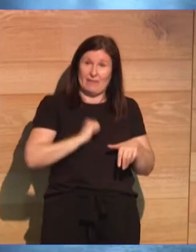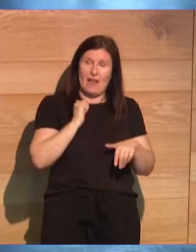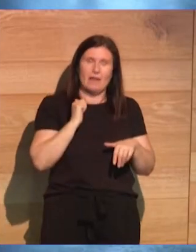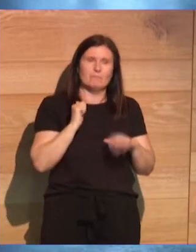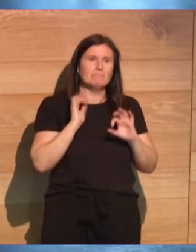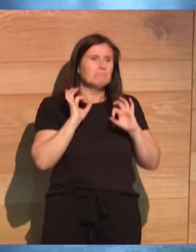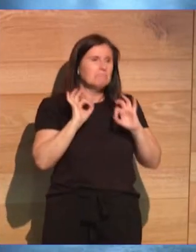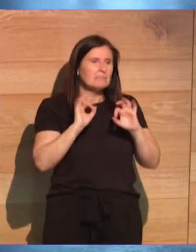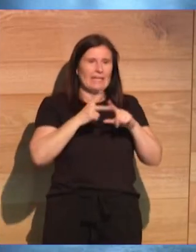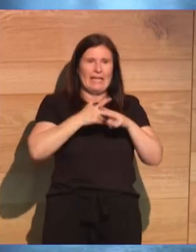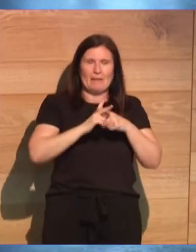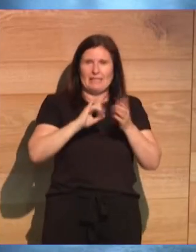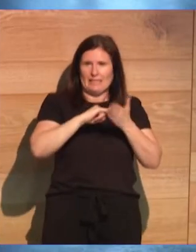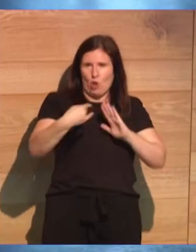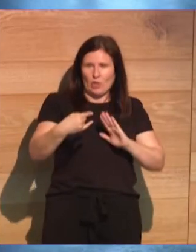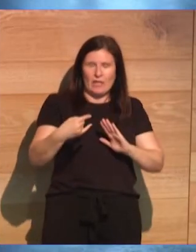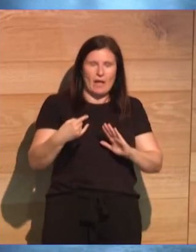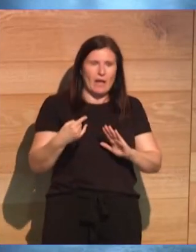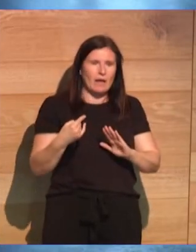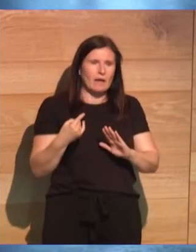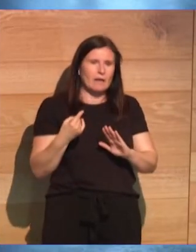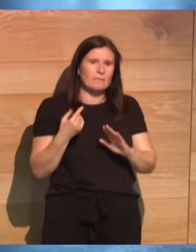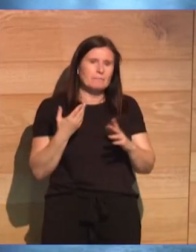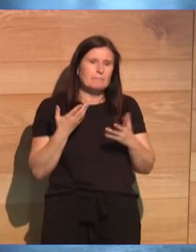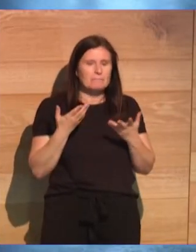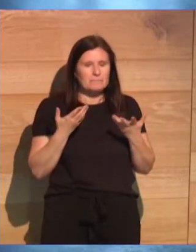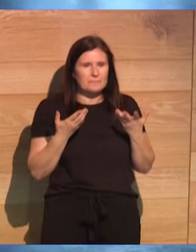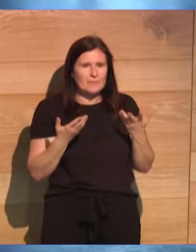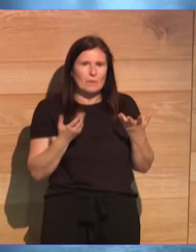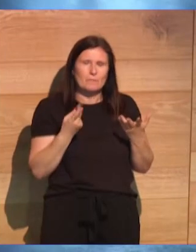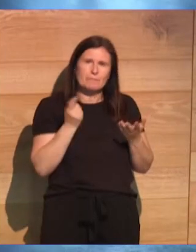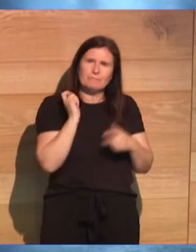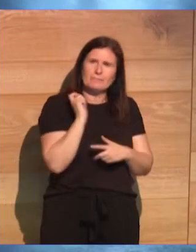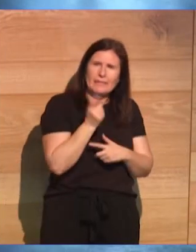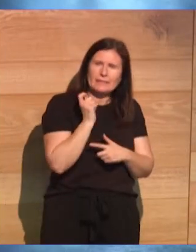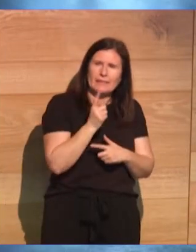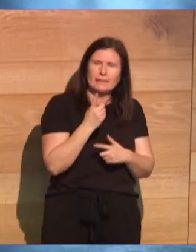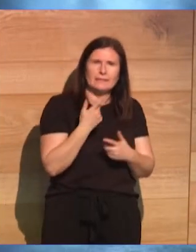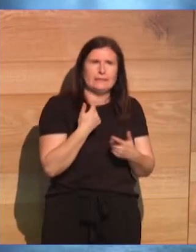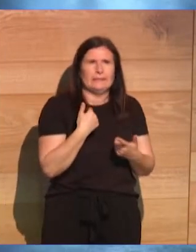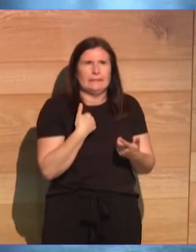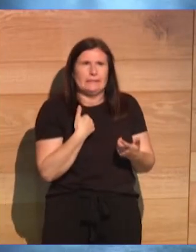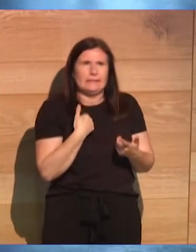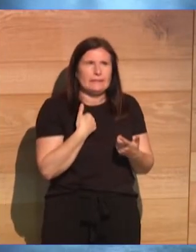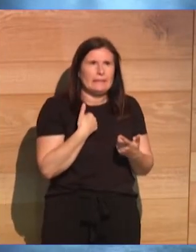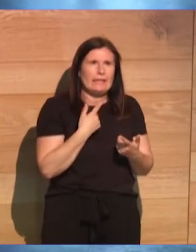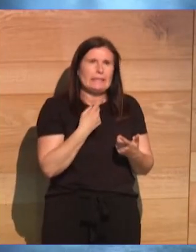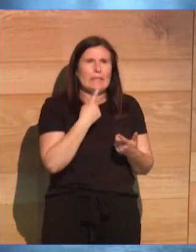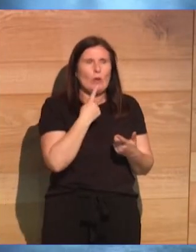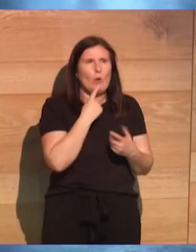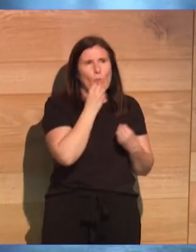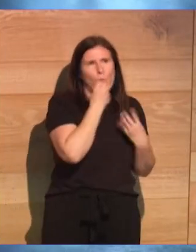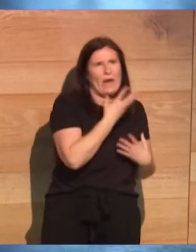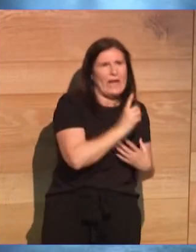una herramienta tecnológica y que muchas veces pecamos por que no es buena ni mala,